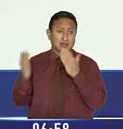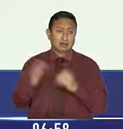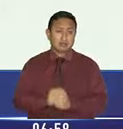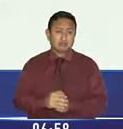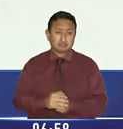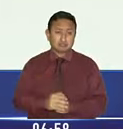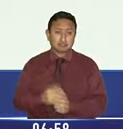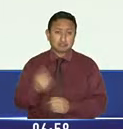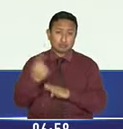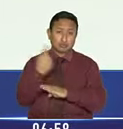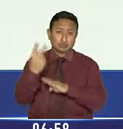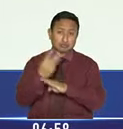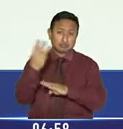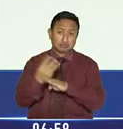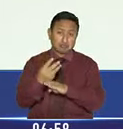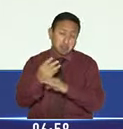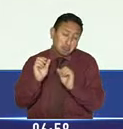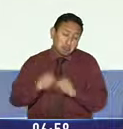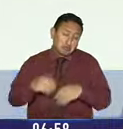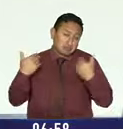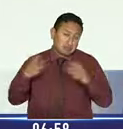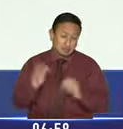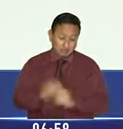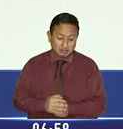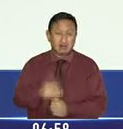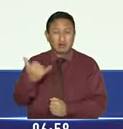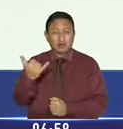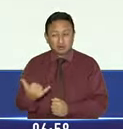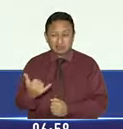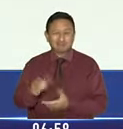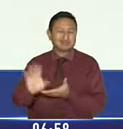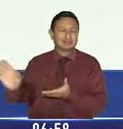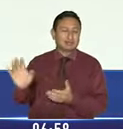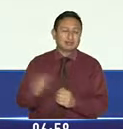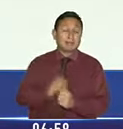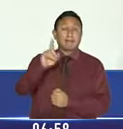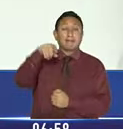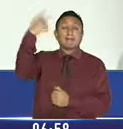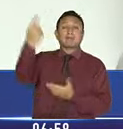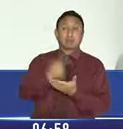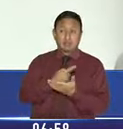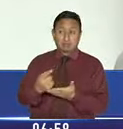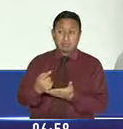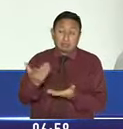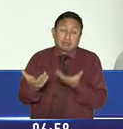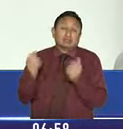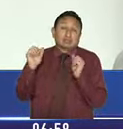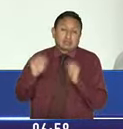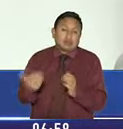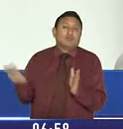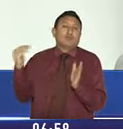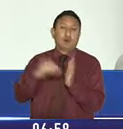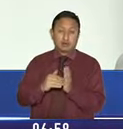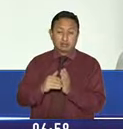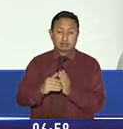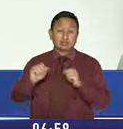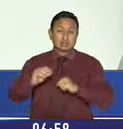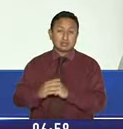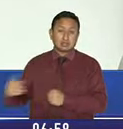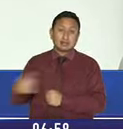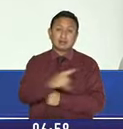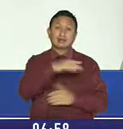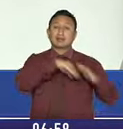de esta en particular y podemos la próxima semana volver a pedir. Efectivamente tendría que ser el arresto domiciliario y en ese sentido ya estaríamos